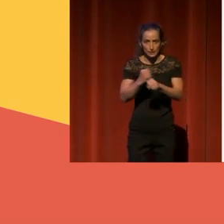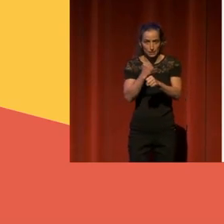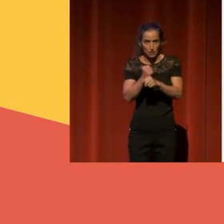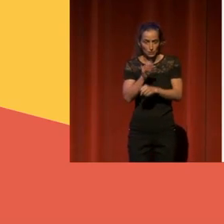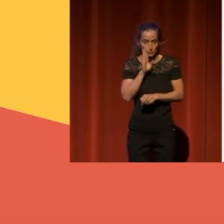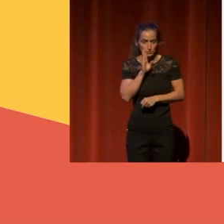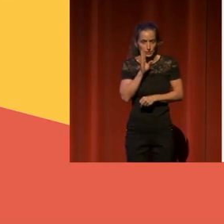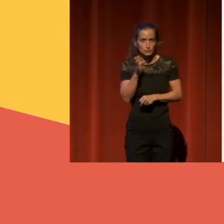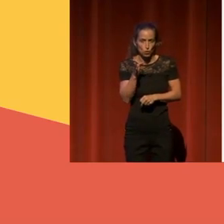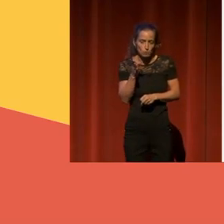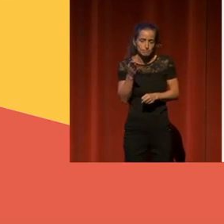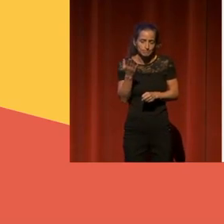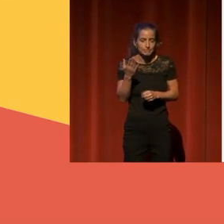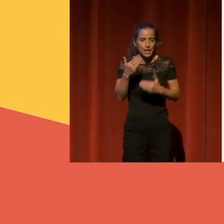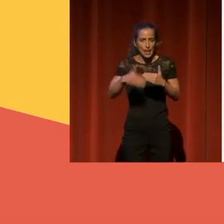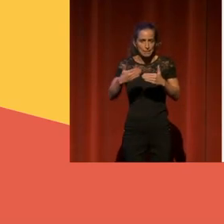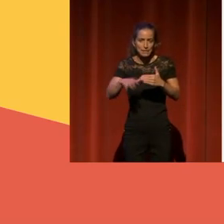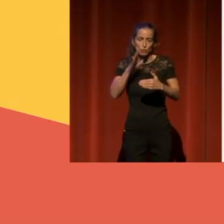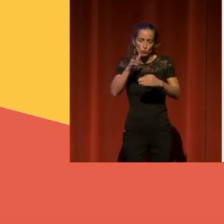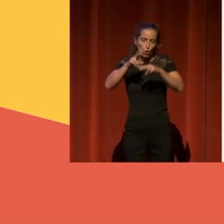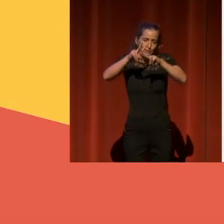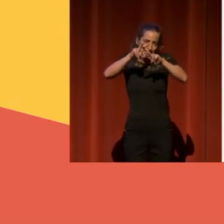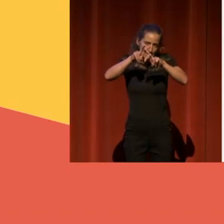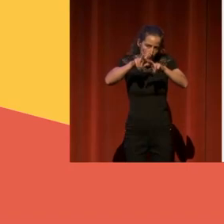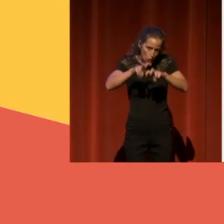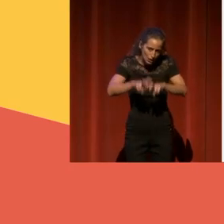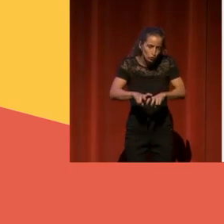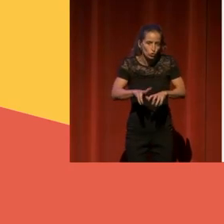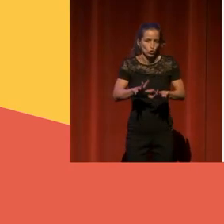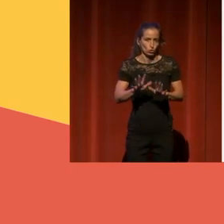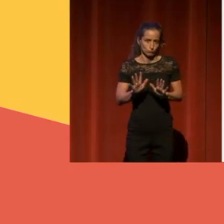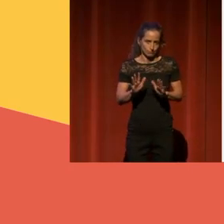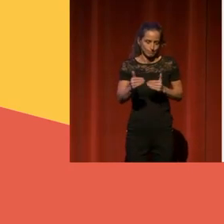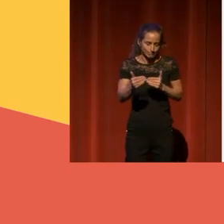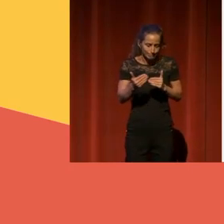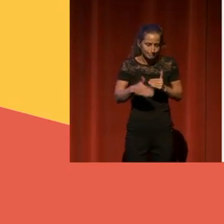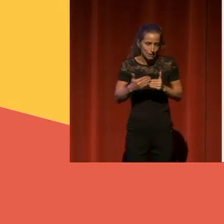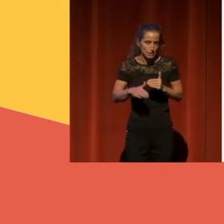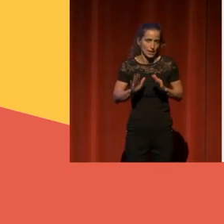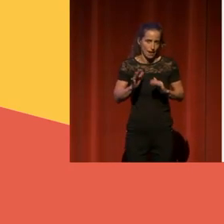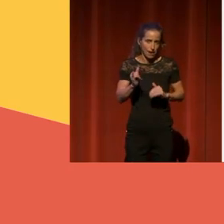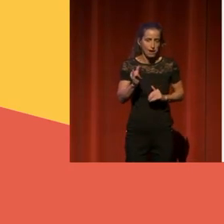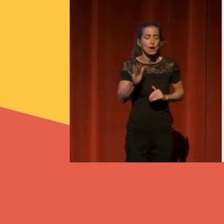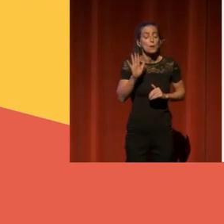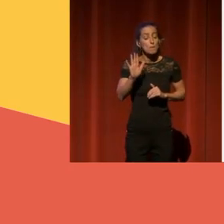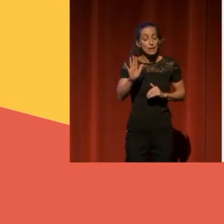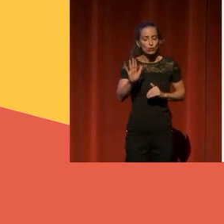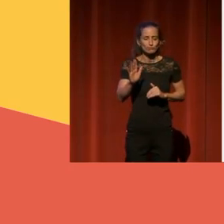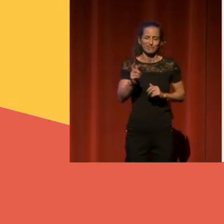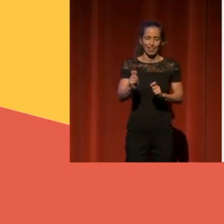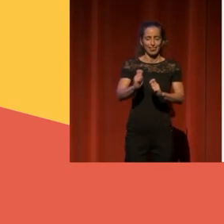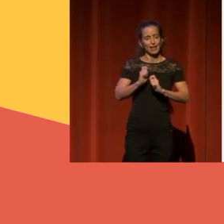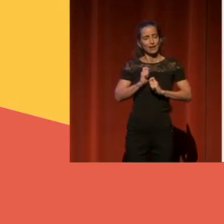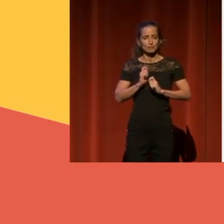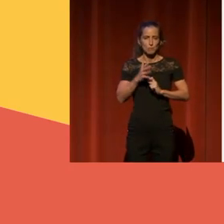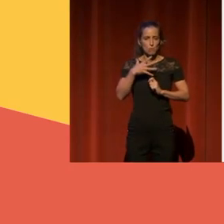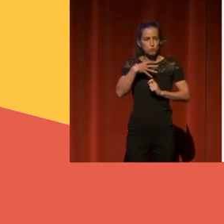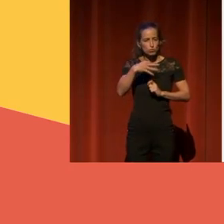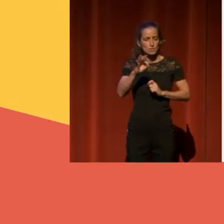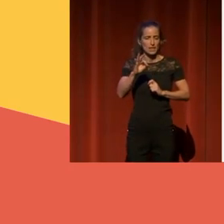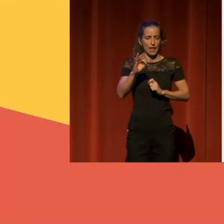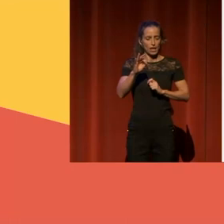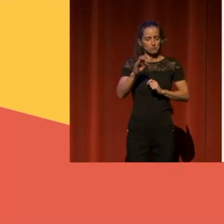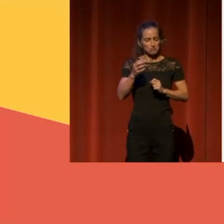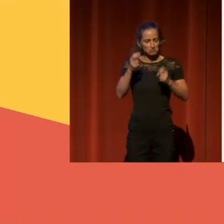con las limitaciones de ser un estudio exploratorio sobre un escenario muy acotado, invitan a profundizar en el análisis de esta práctica